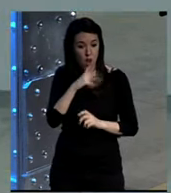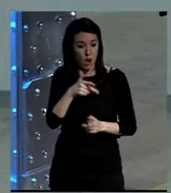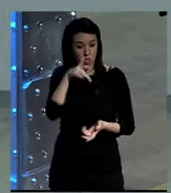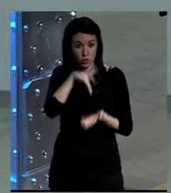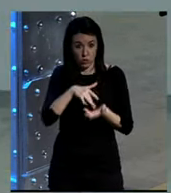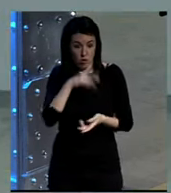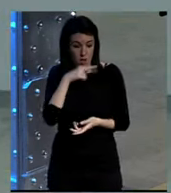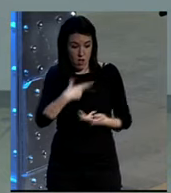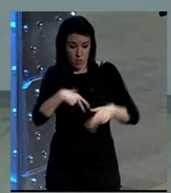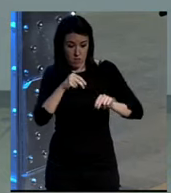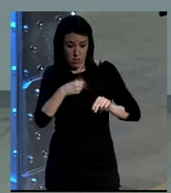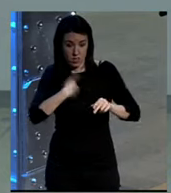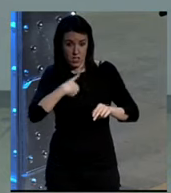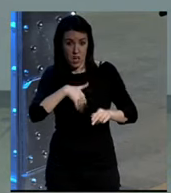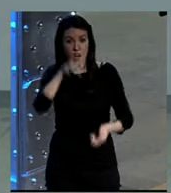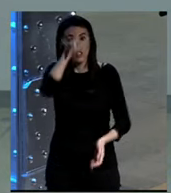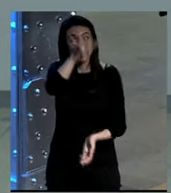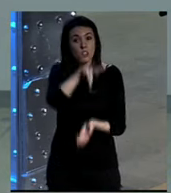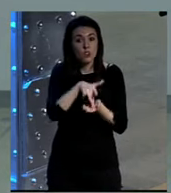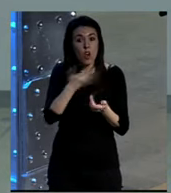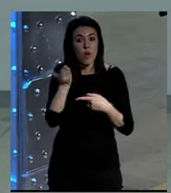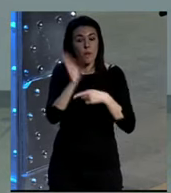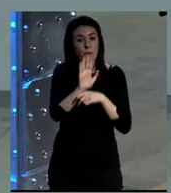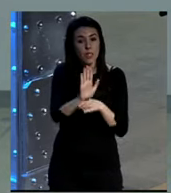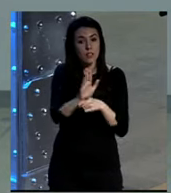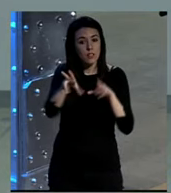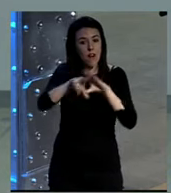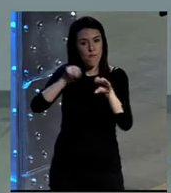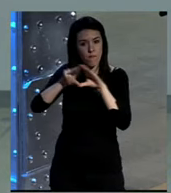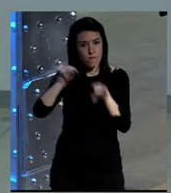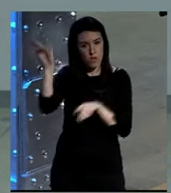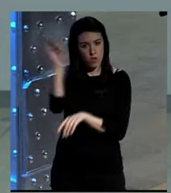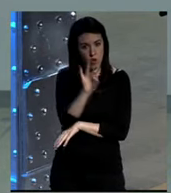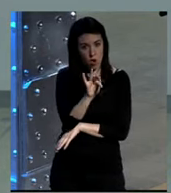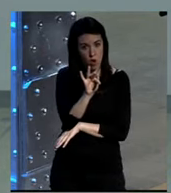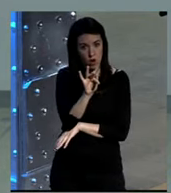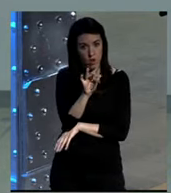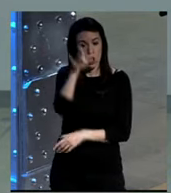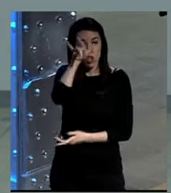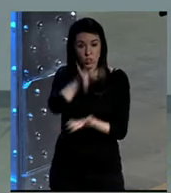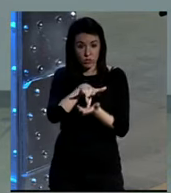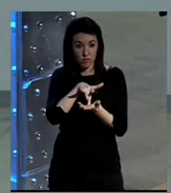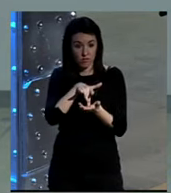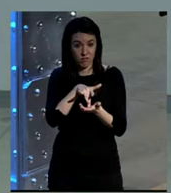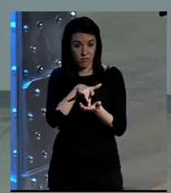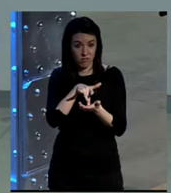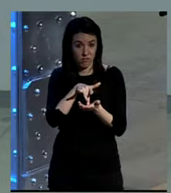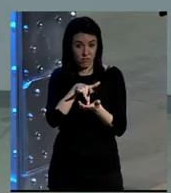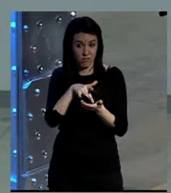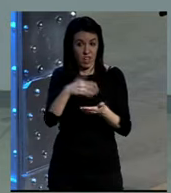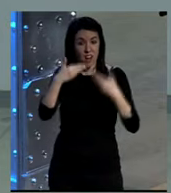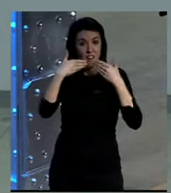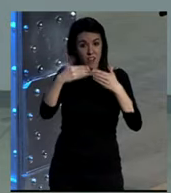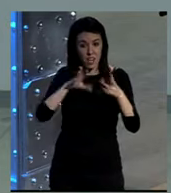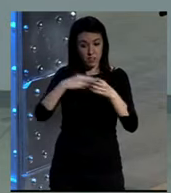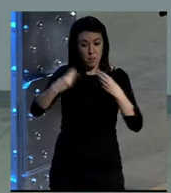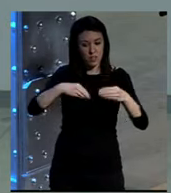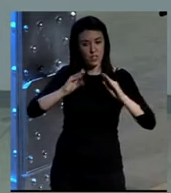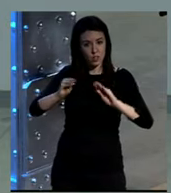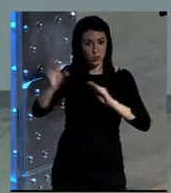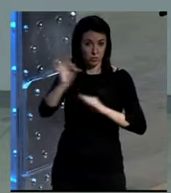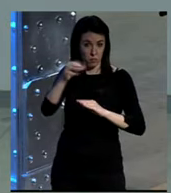yo termino ahora mismo y vamos a presentar un vídeo que basado en el material que teníamos de Sebastián, porque como